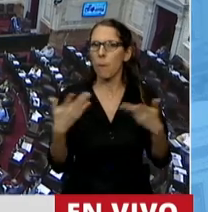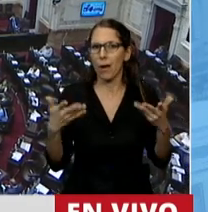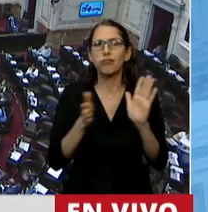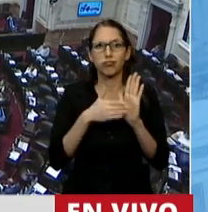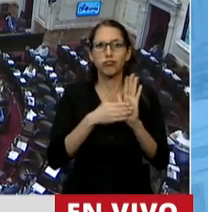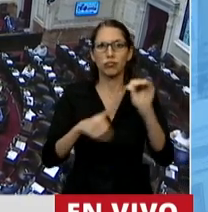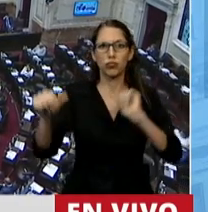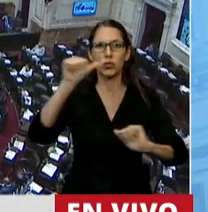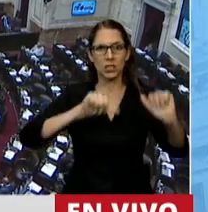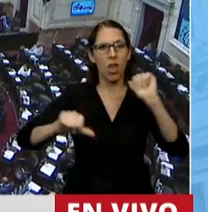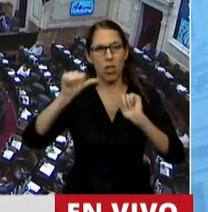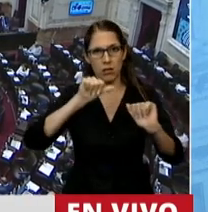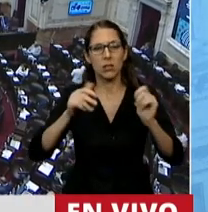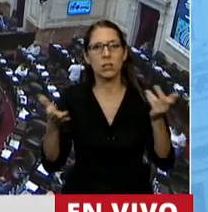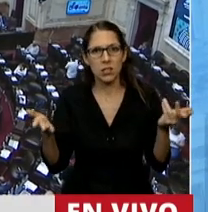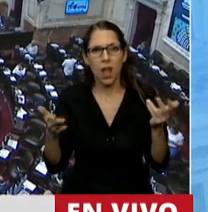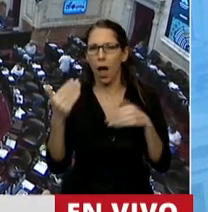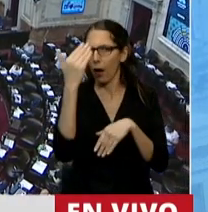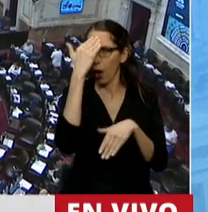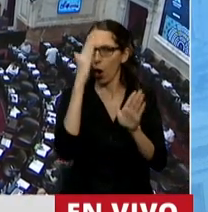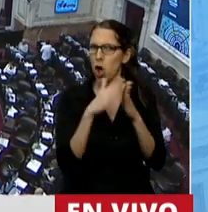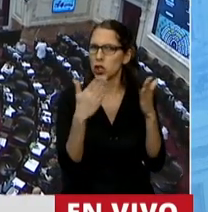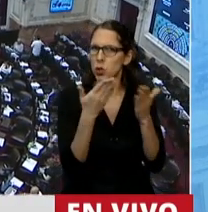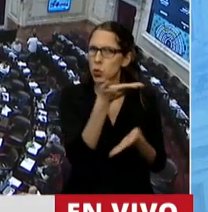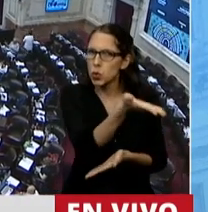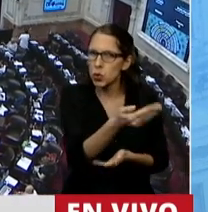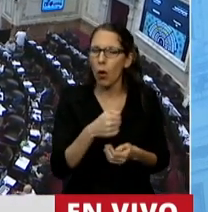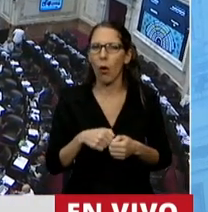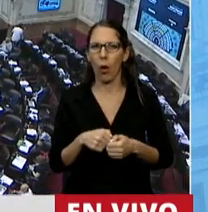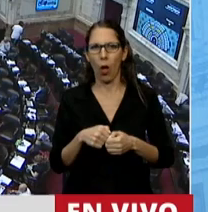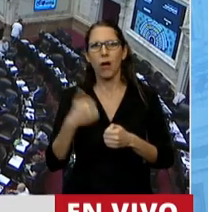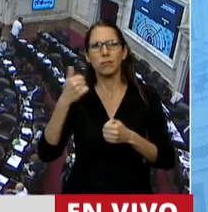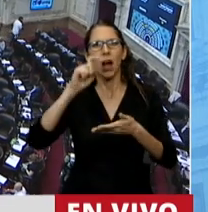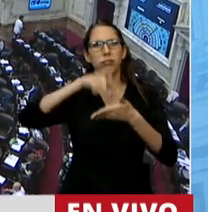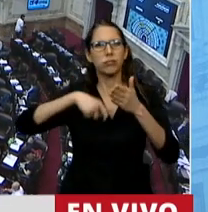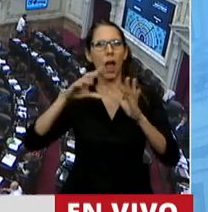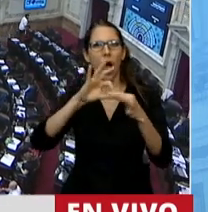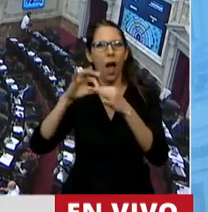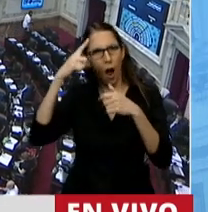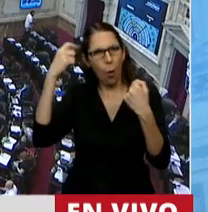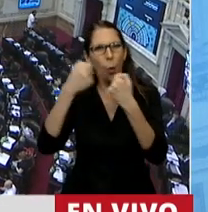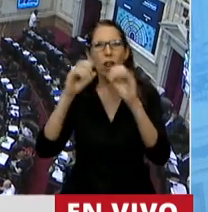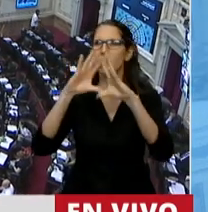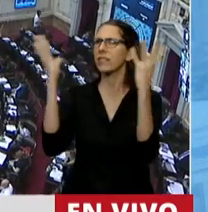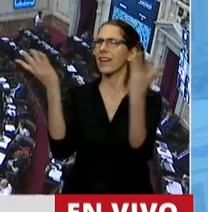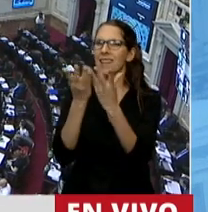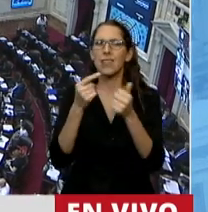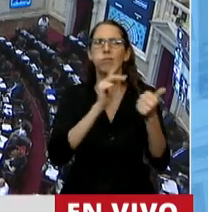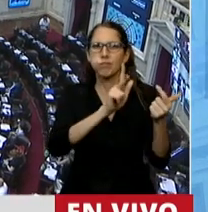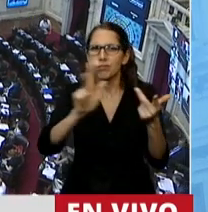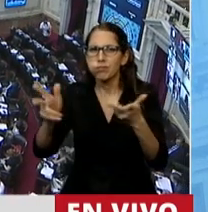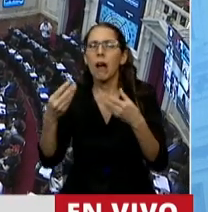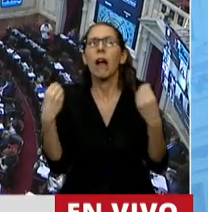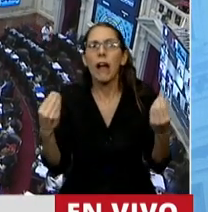ciencia, lo dice la Constitución, lo dicen los tratados internacionales, hay vida desde la